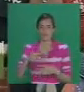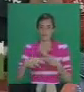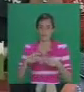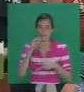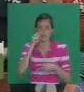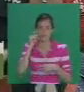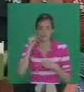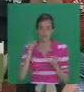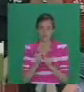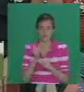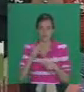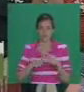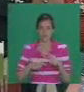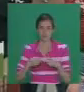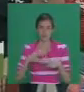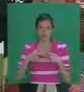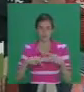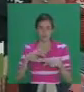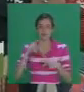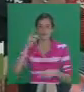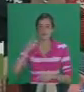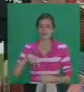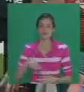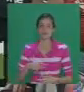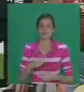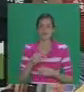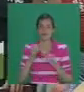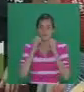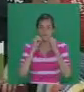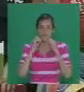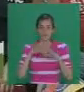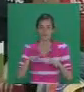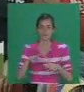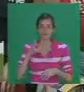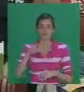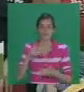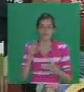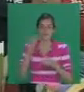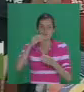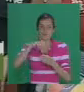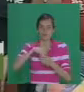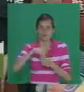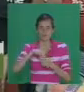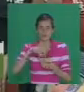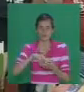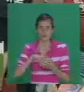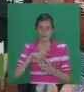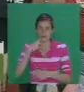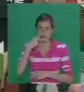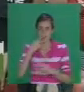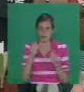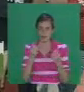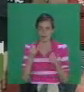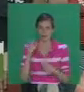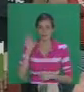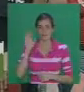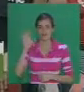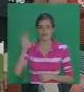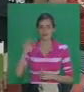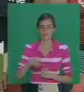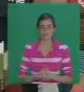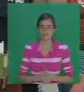pequeños y medianos productores, también va a beneficiarlos y va a incluirlos en lo que son las políticas económicas del país